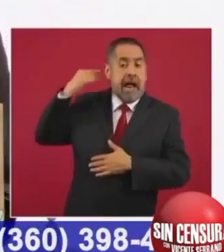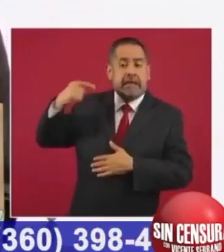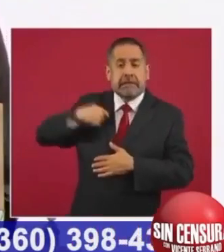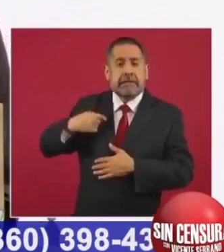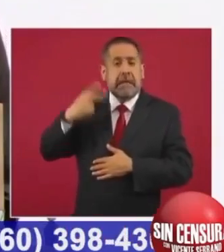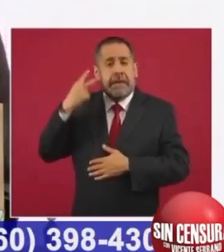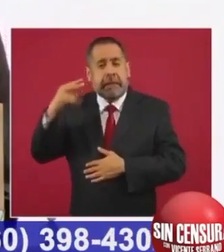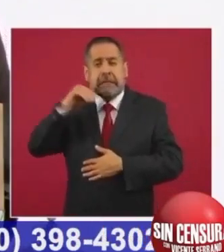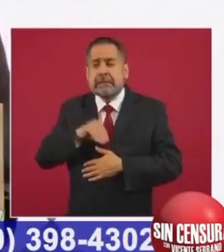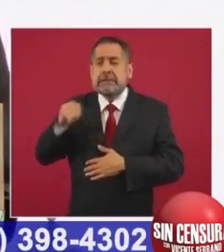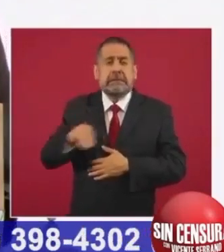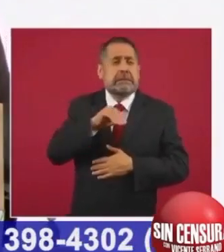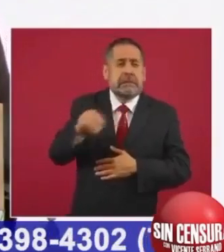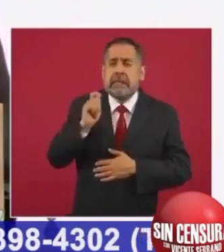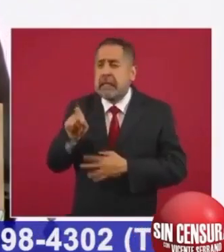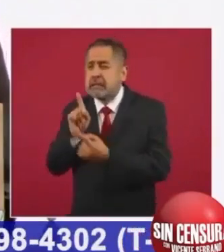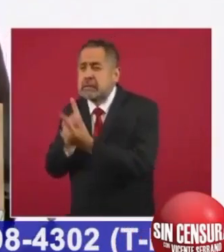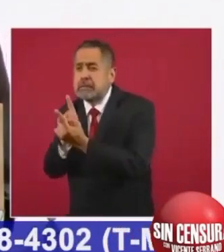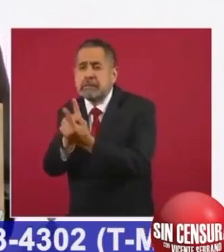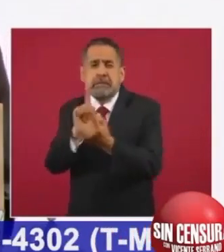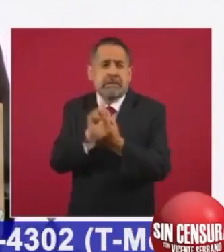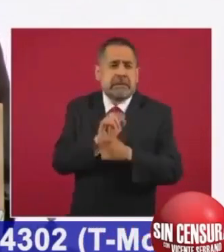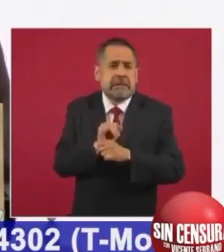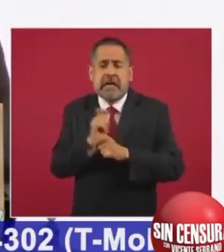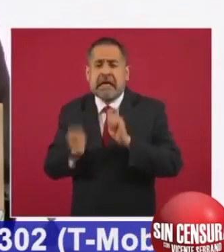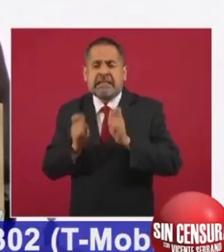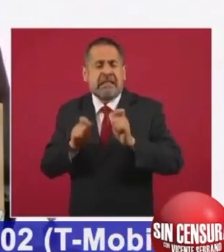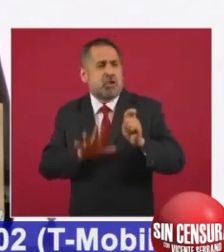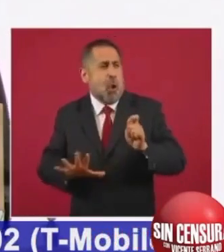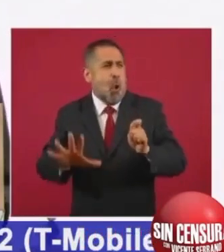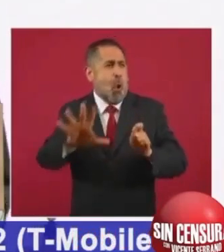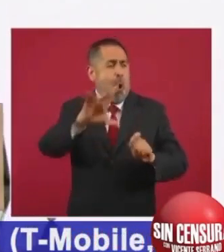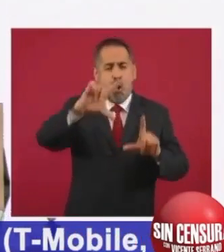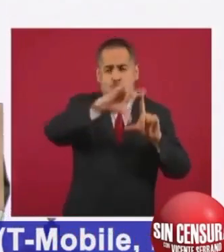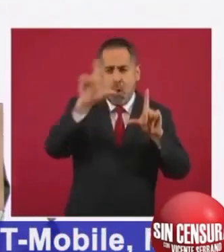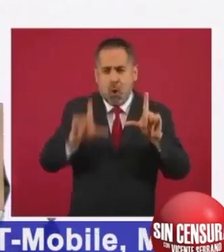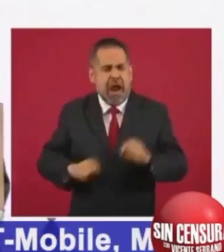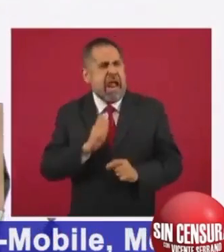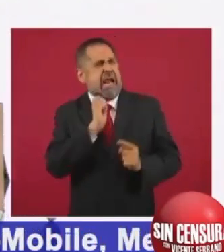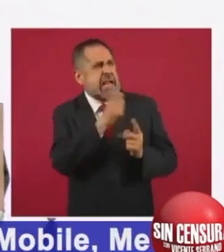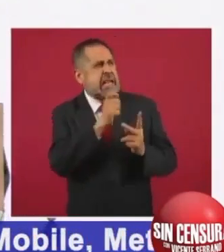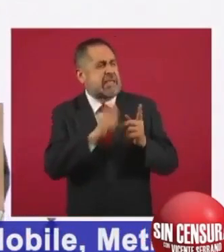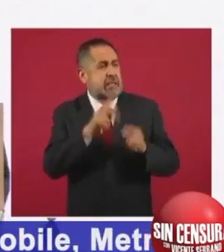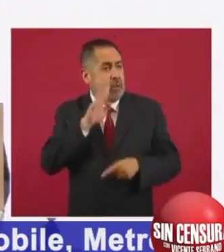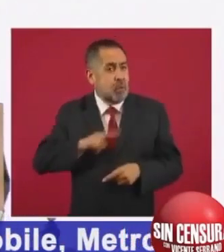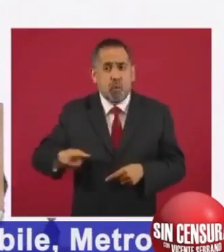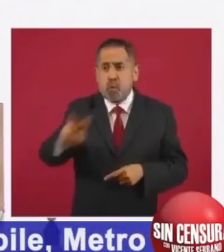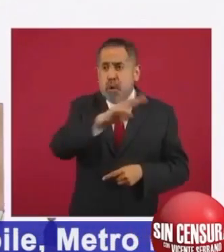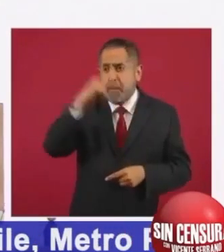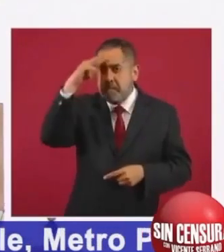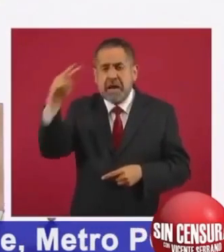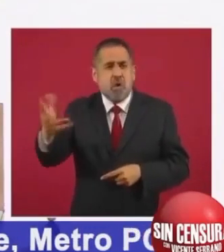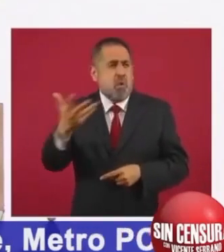que no se va a permitir que se siga tomando dinero del abusando justamente